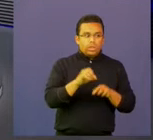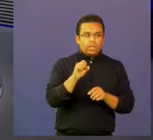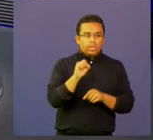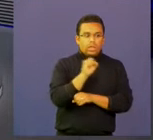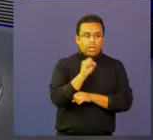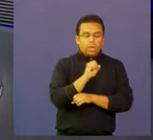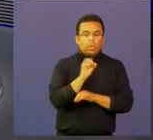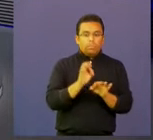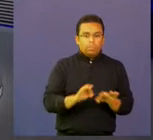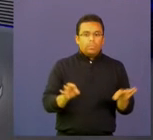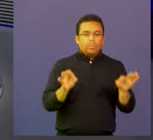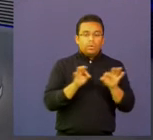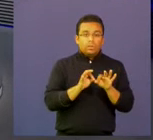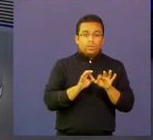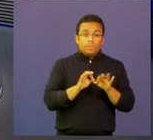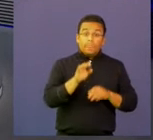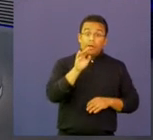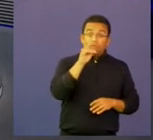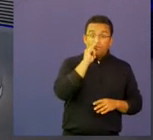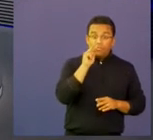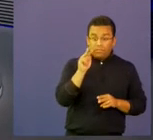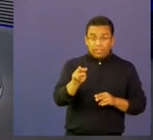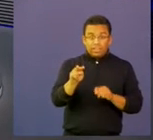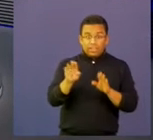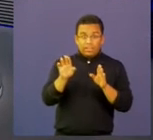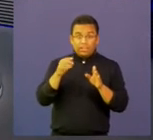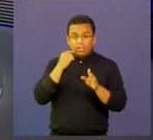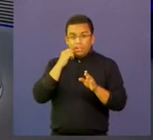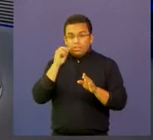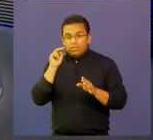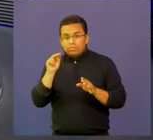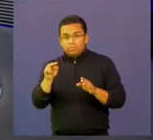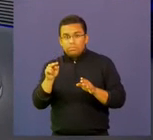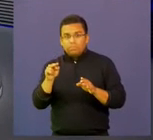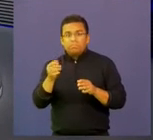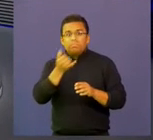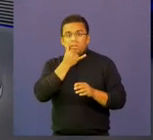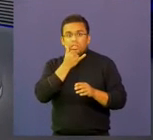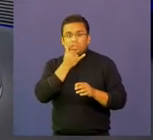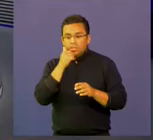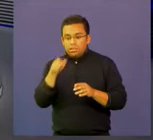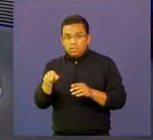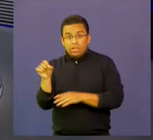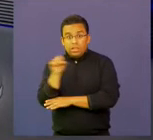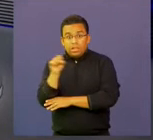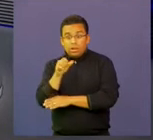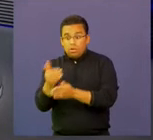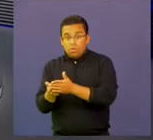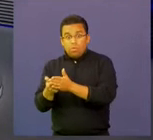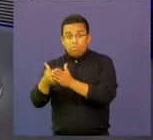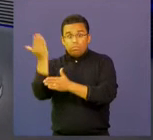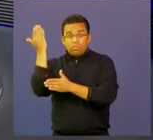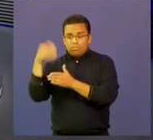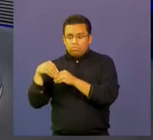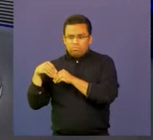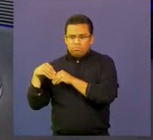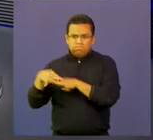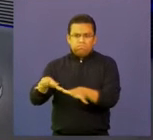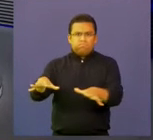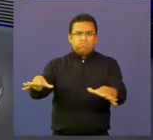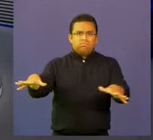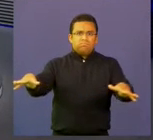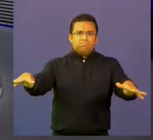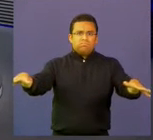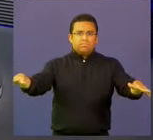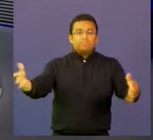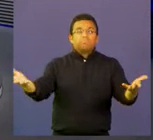este momento miran a través de la puerta, se van a encontrar que el mundo fue tomado por esta nueva tecnología que fue el automóvil. Hay